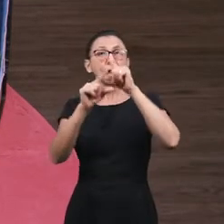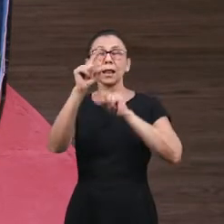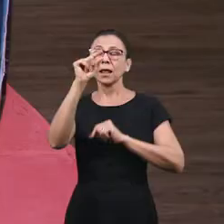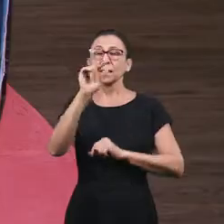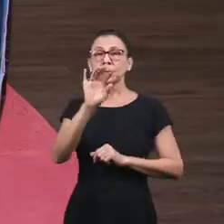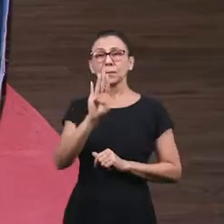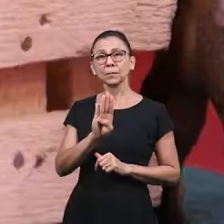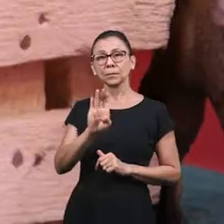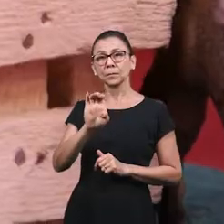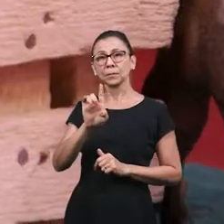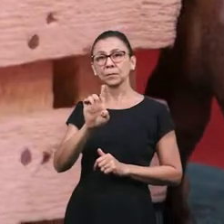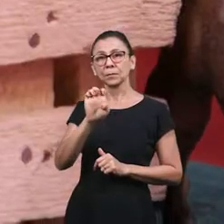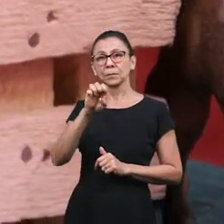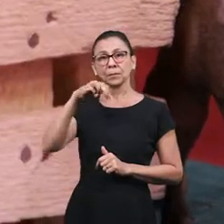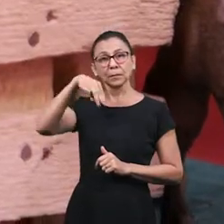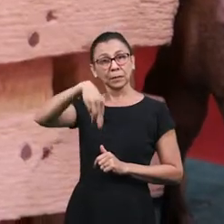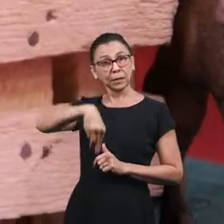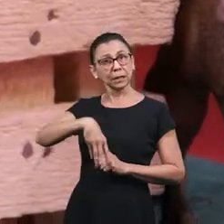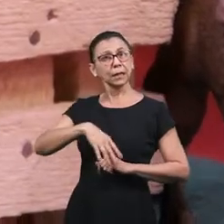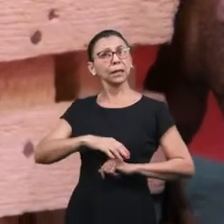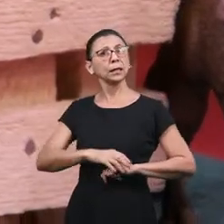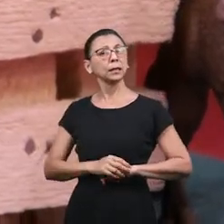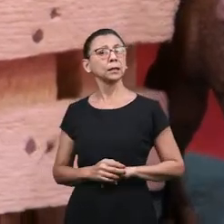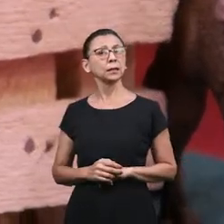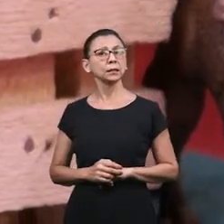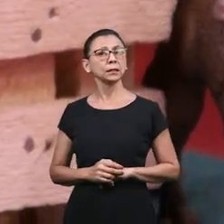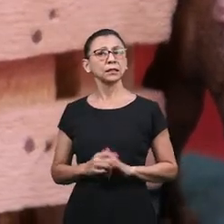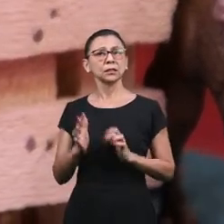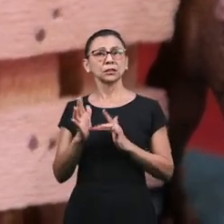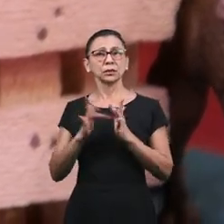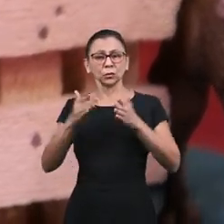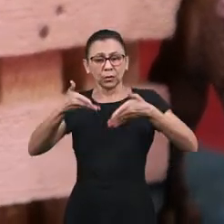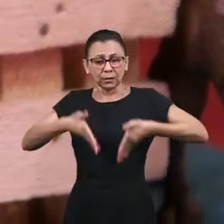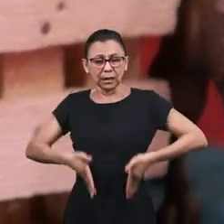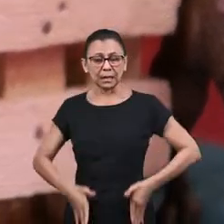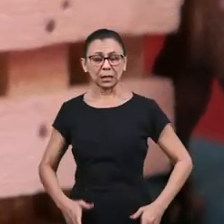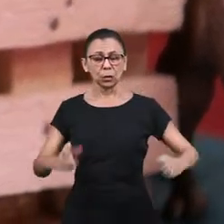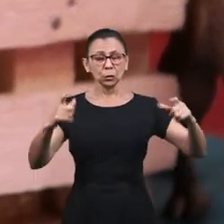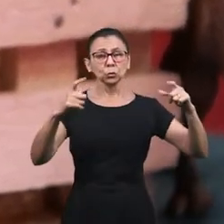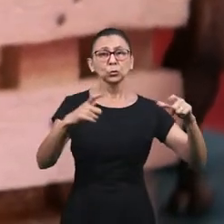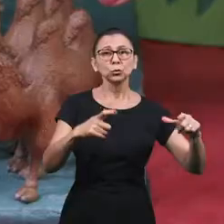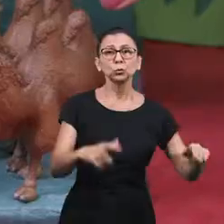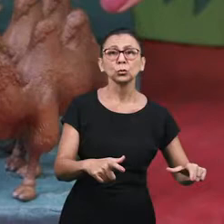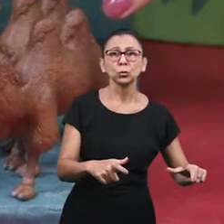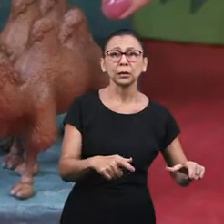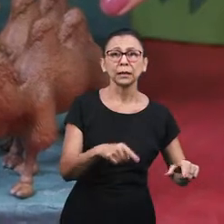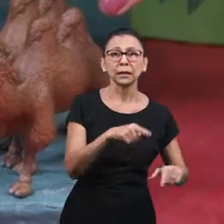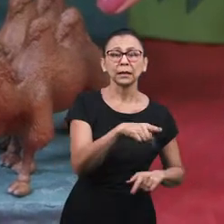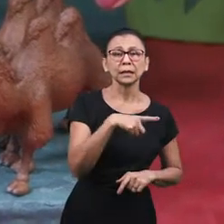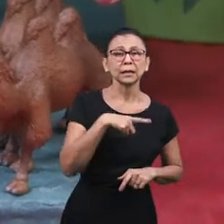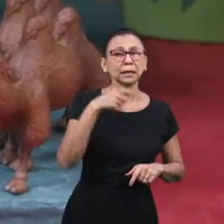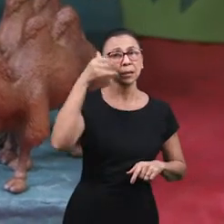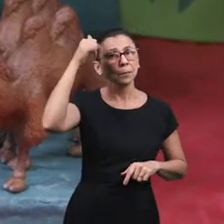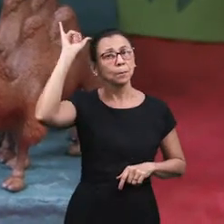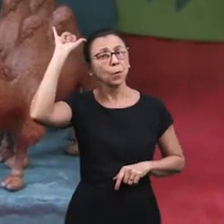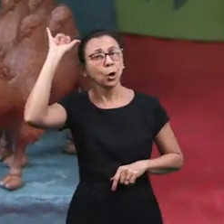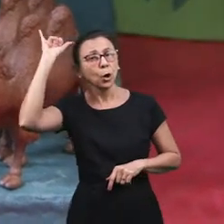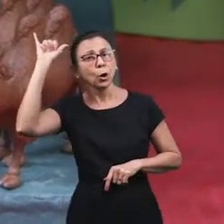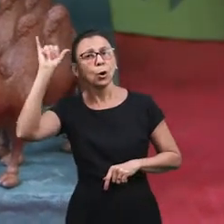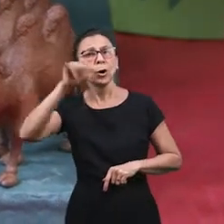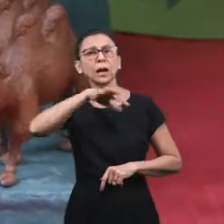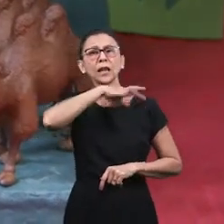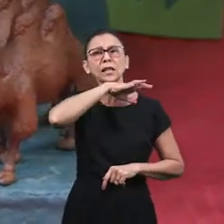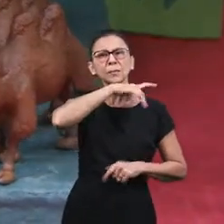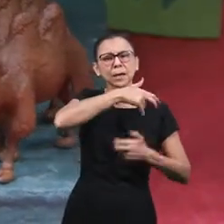establo, un lugar donde viven los animales. Miren, el buey, el caballo, la vaca. Jesús,